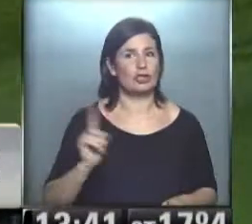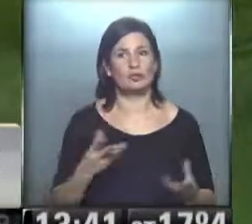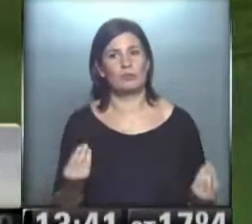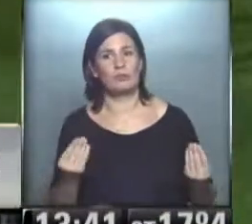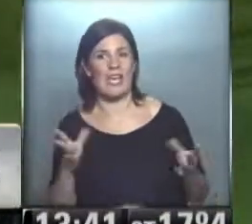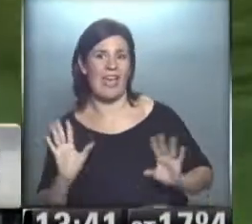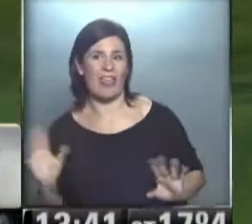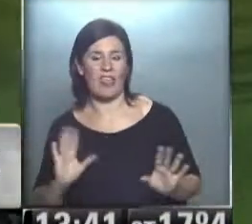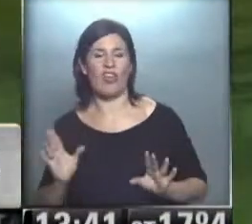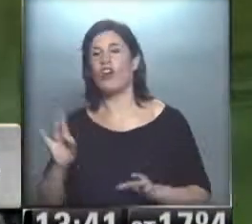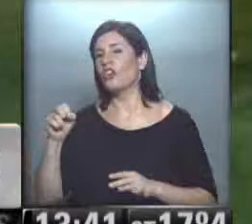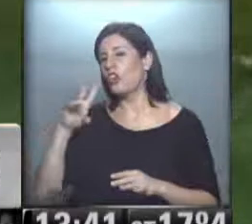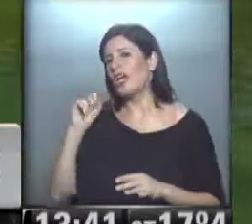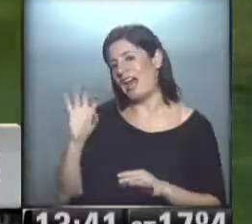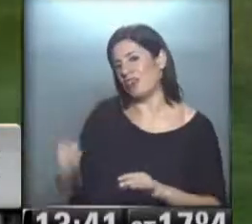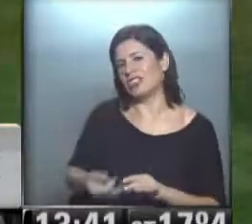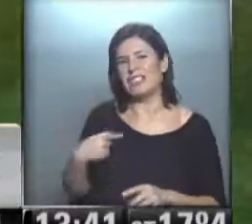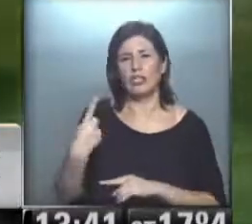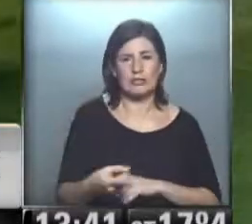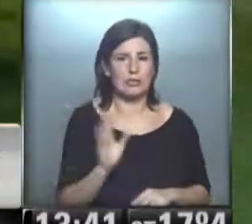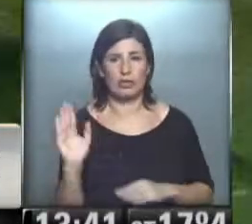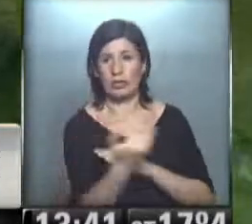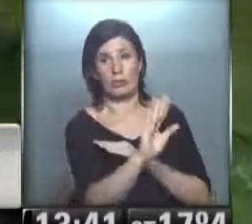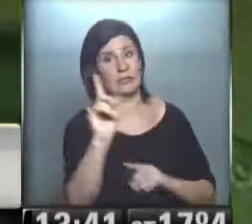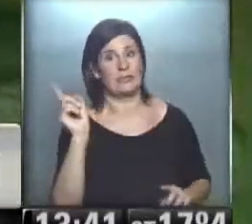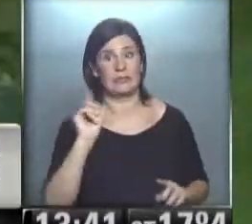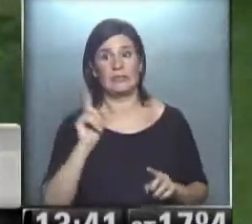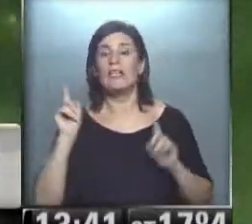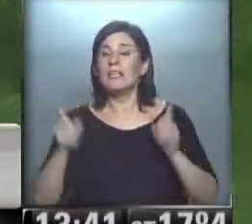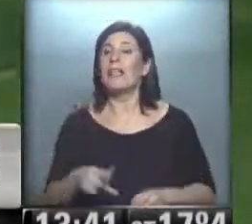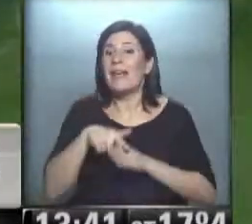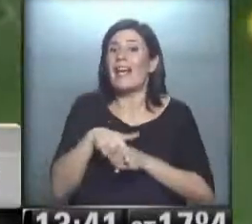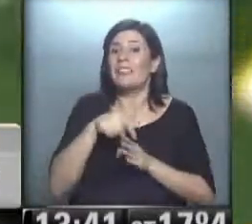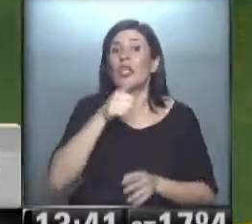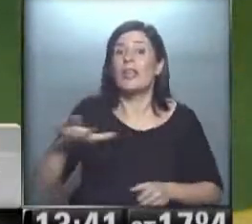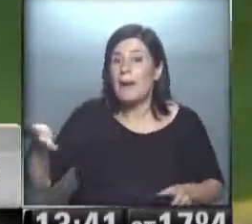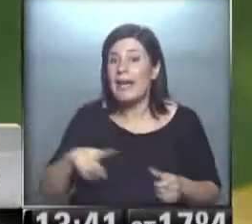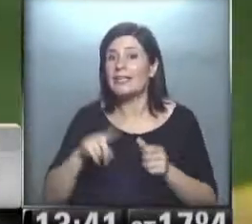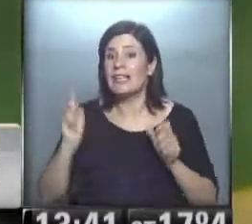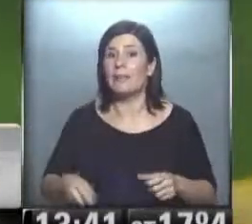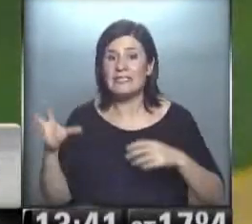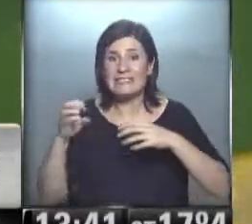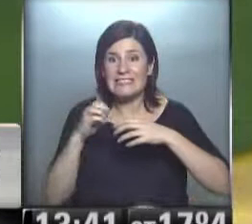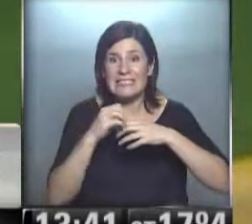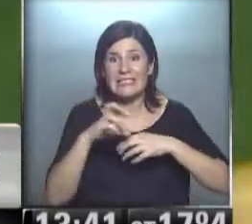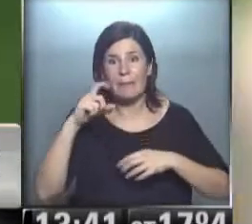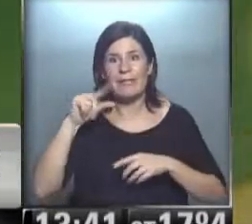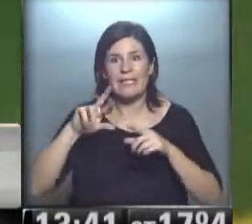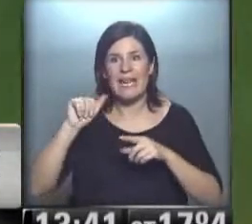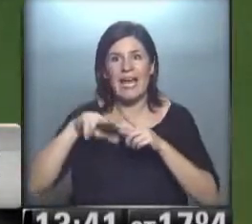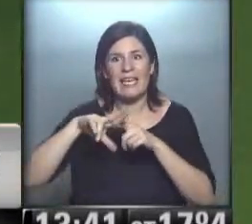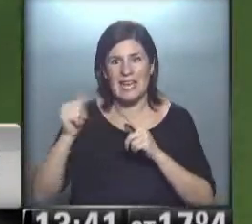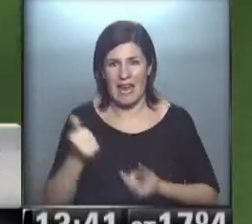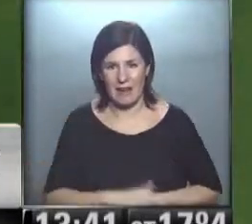amigos dorados me metí, con los tiburones, bueno. También encontramos caballitos de mar y también tenemos pirañas de esta cuenca también. Bueno, a